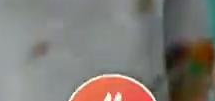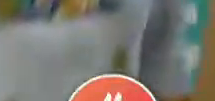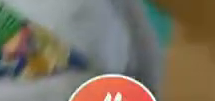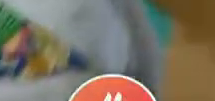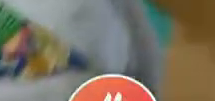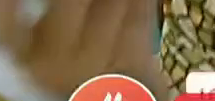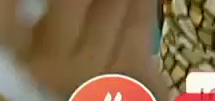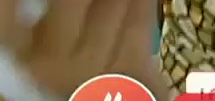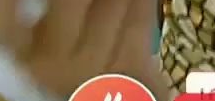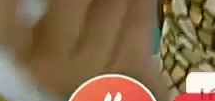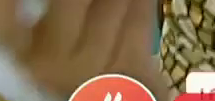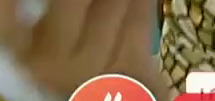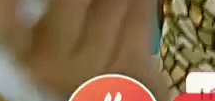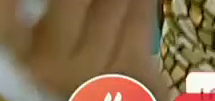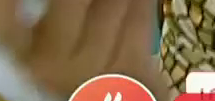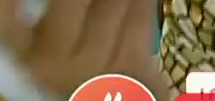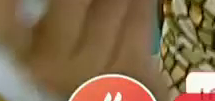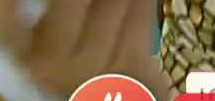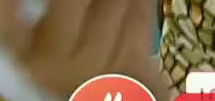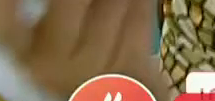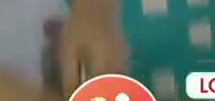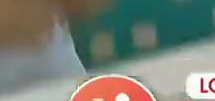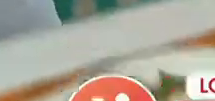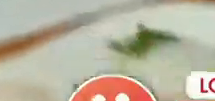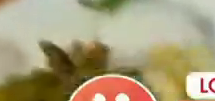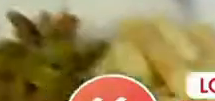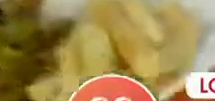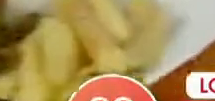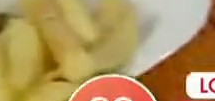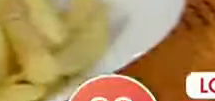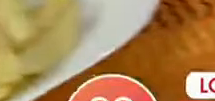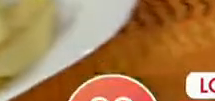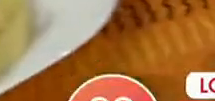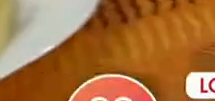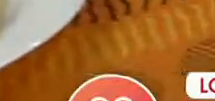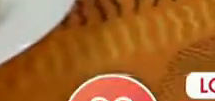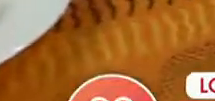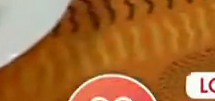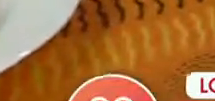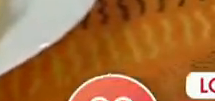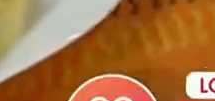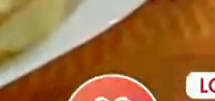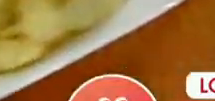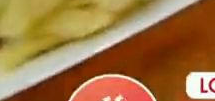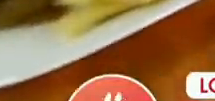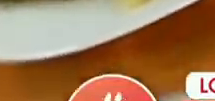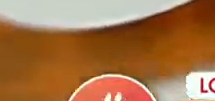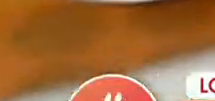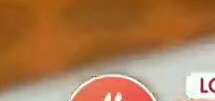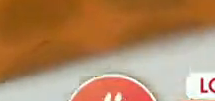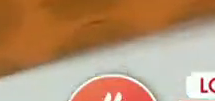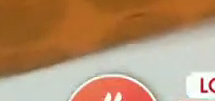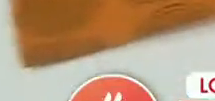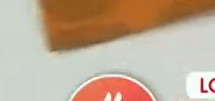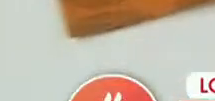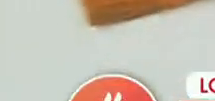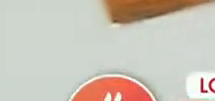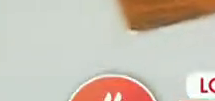pelo, piña de postre después de un lomito saltado. Lomito saltado, piña, come el lomito saltado. Como con piña de